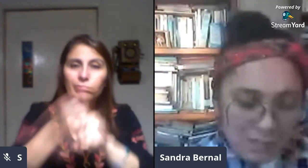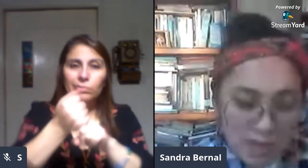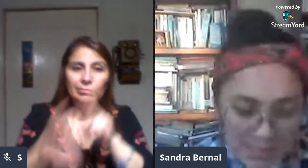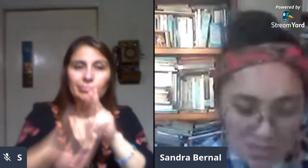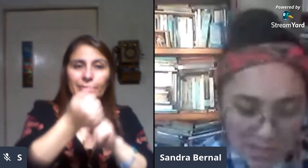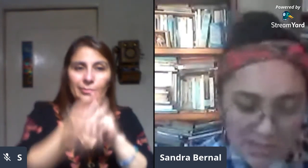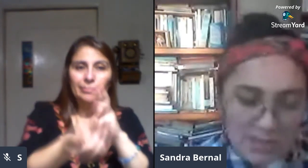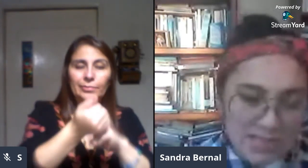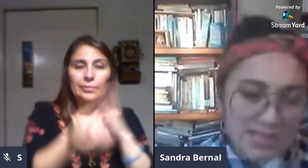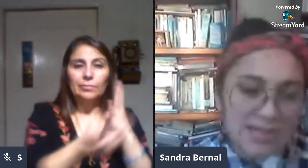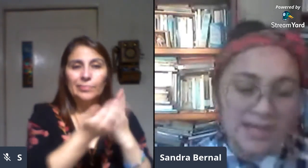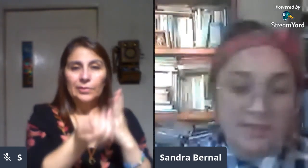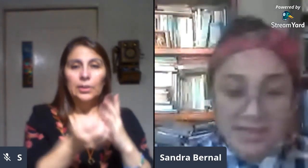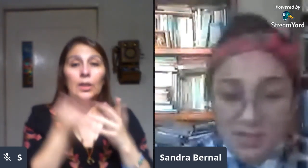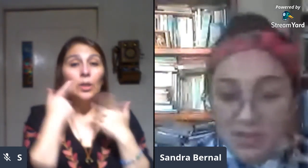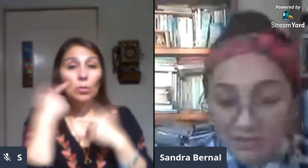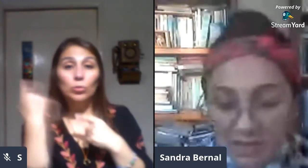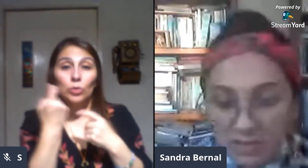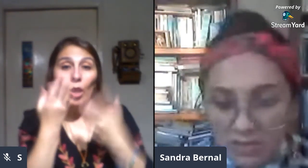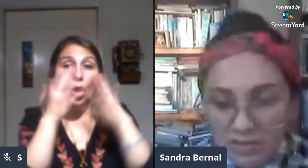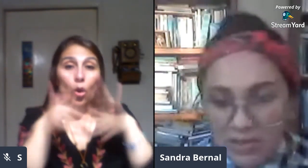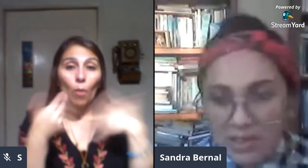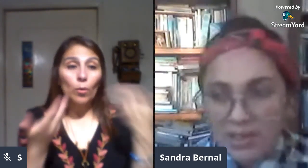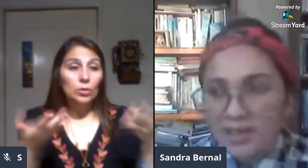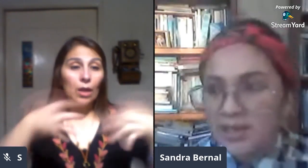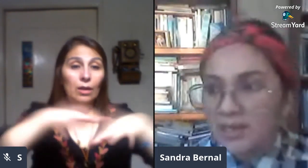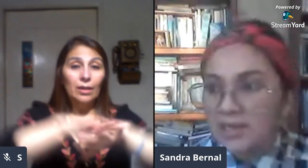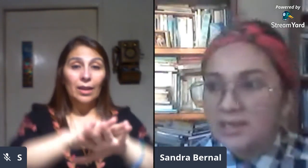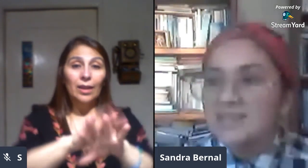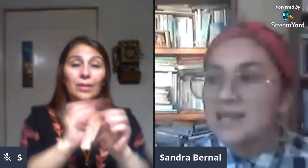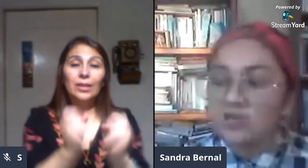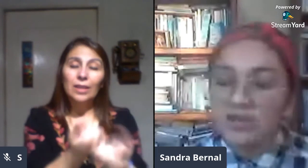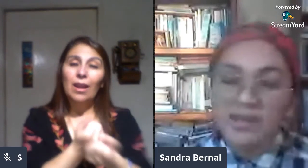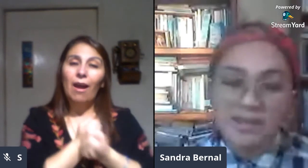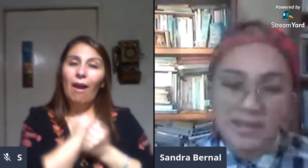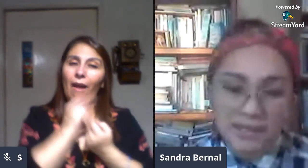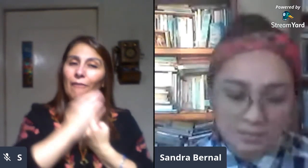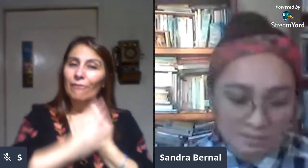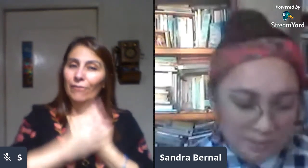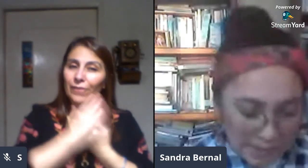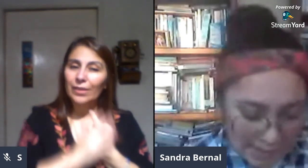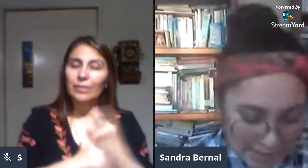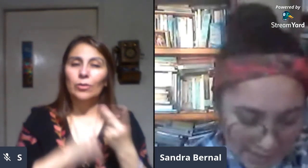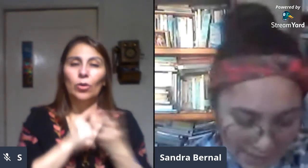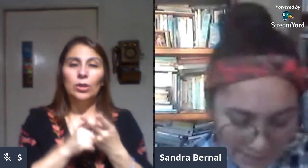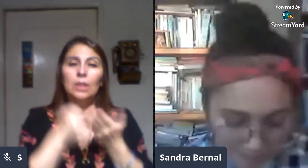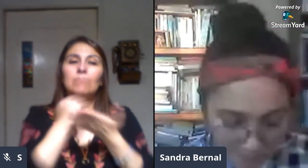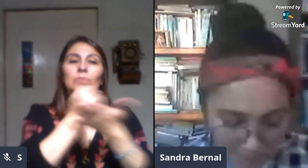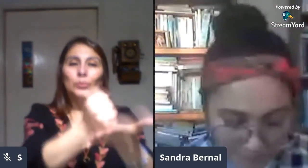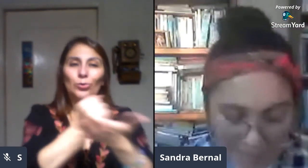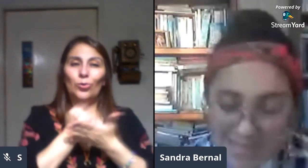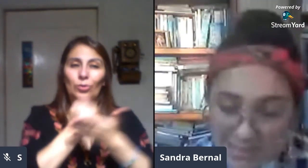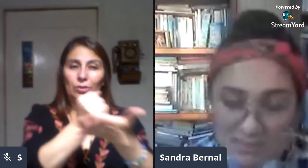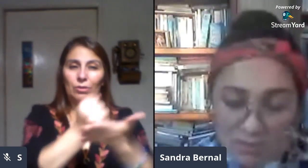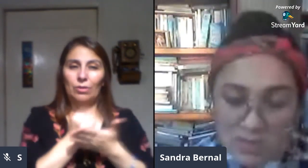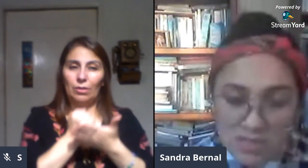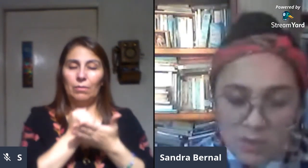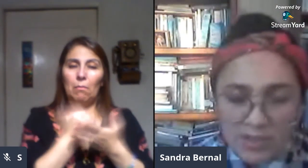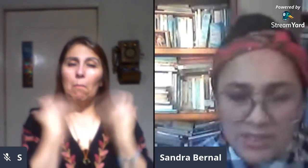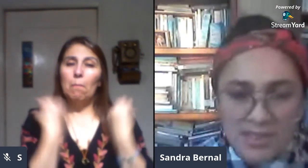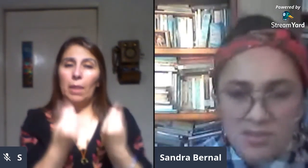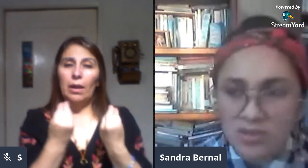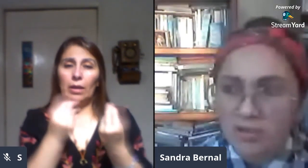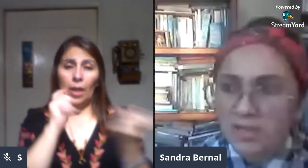estas apuestas colectivas de tejer desde los afectos y desde la solidaridad para hacer